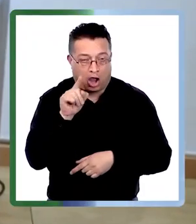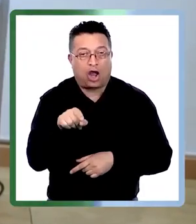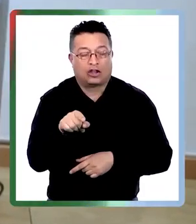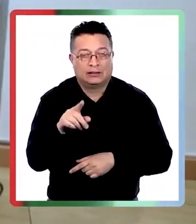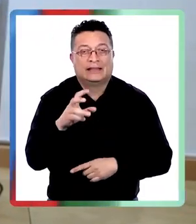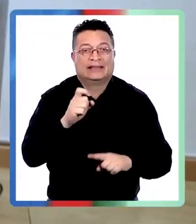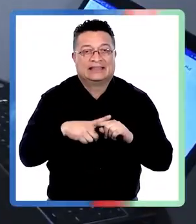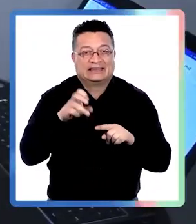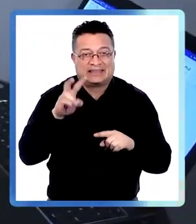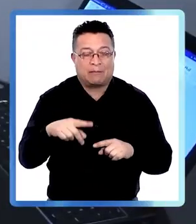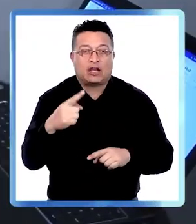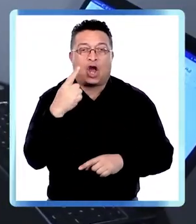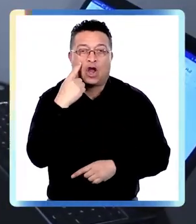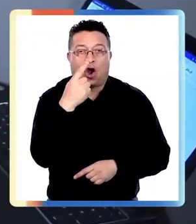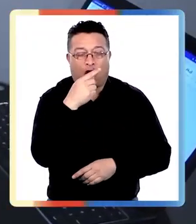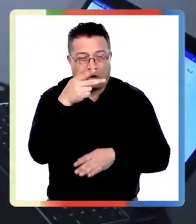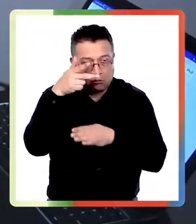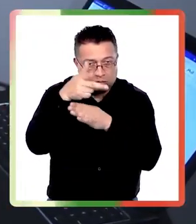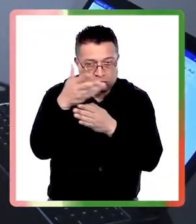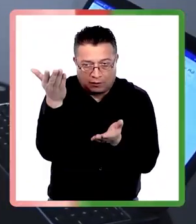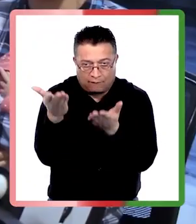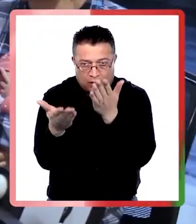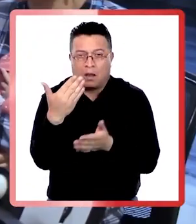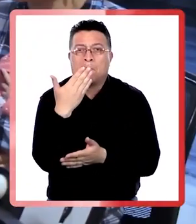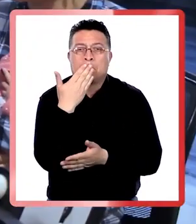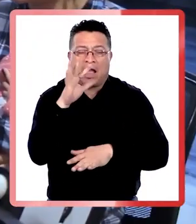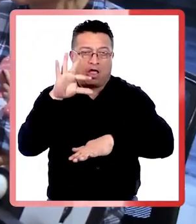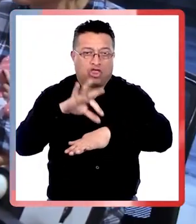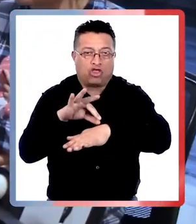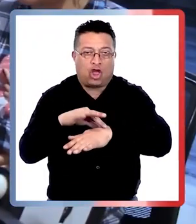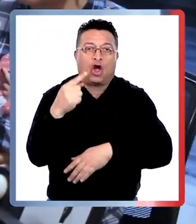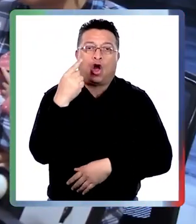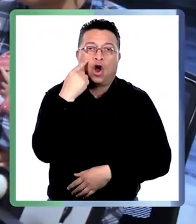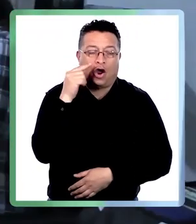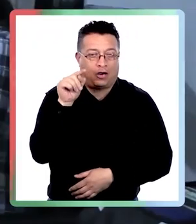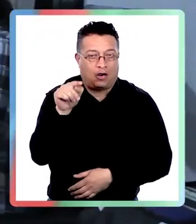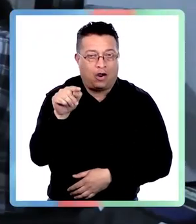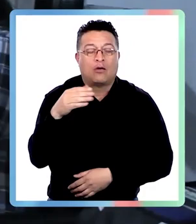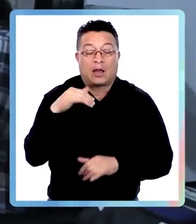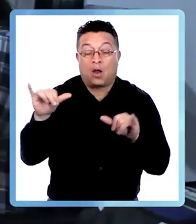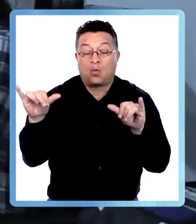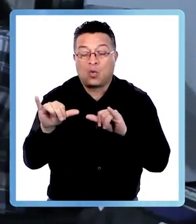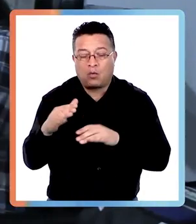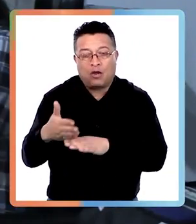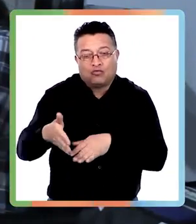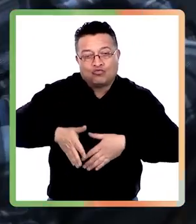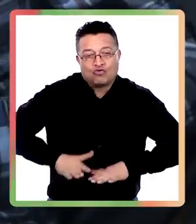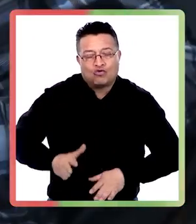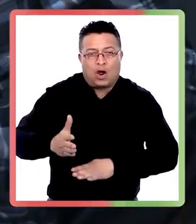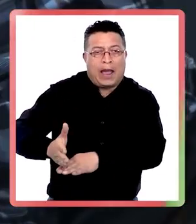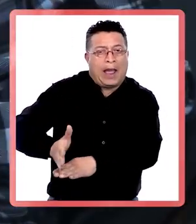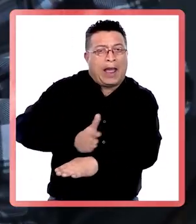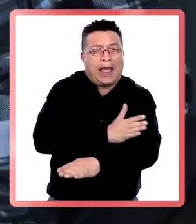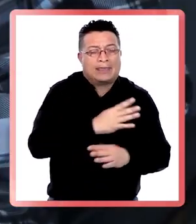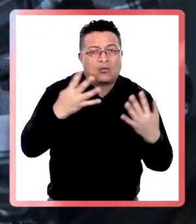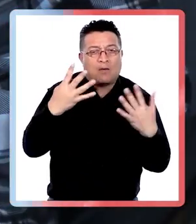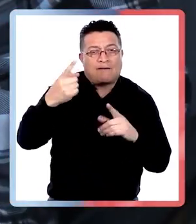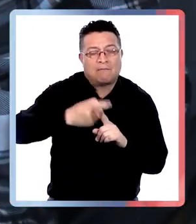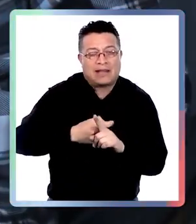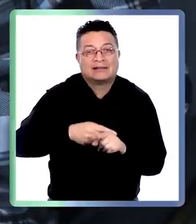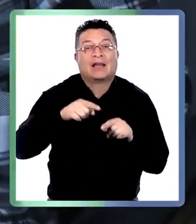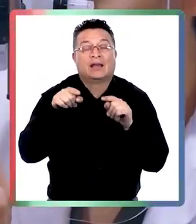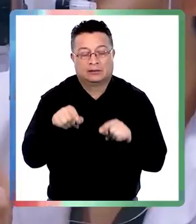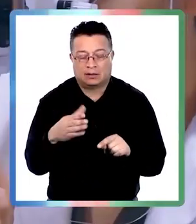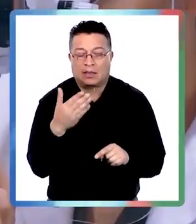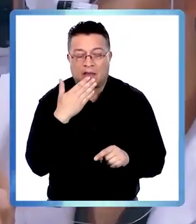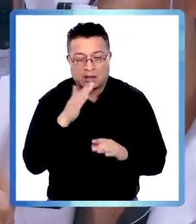explícitas en salud es el examen de fondo de ojo, evaluado por un oftalmólogo capacitado a bebés prematuros extremos y